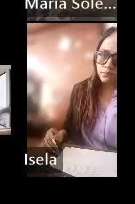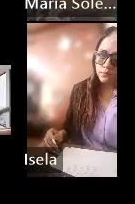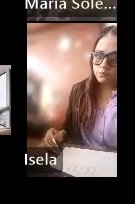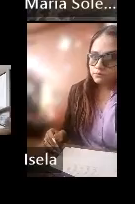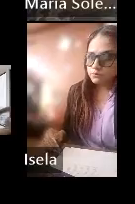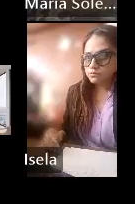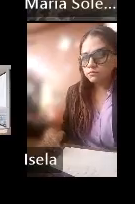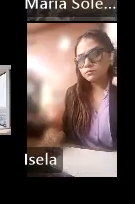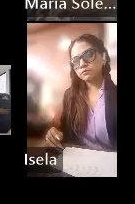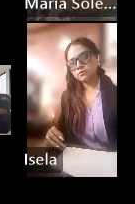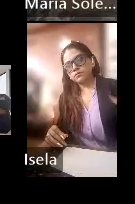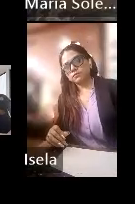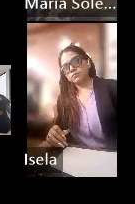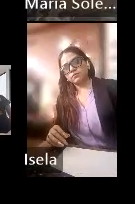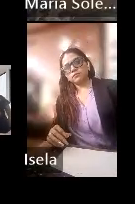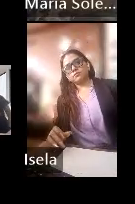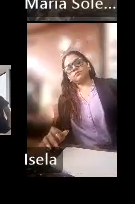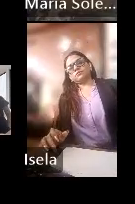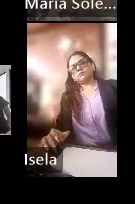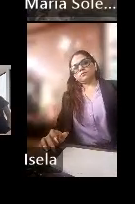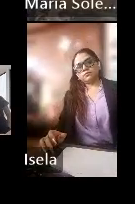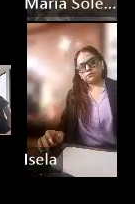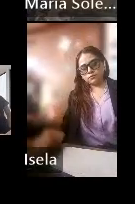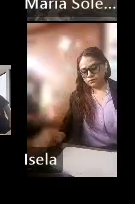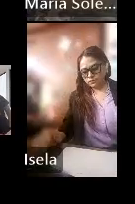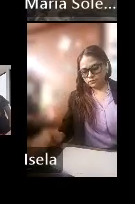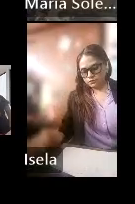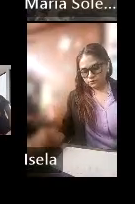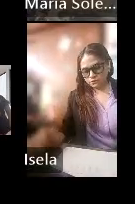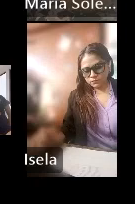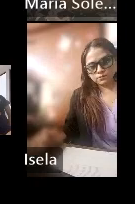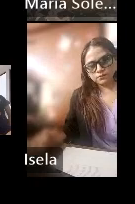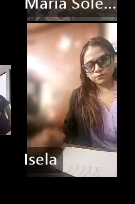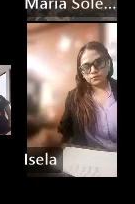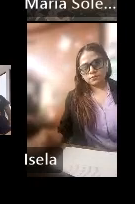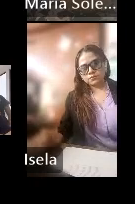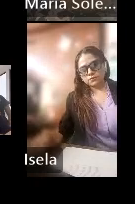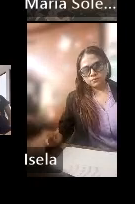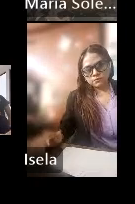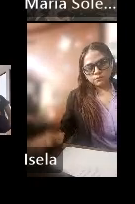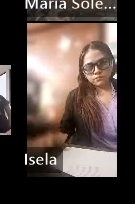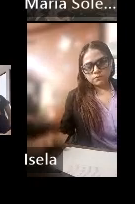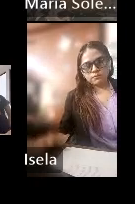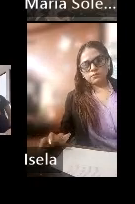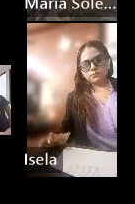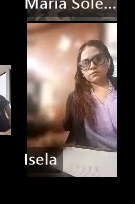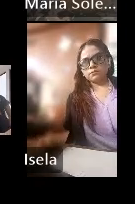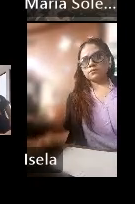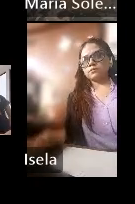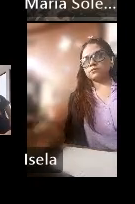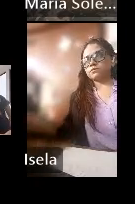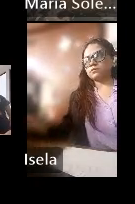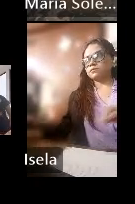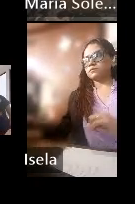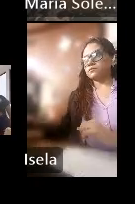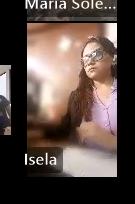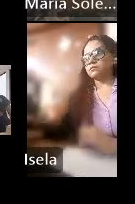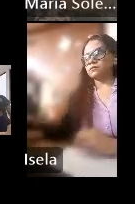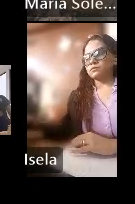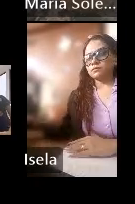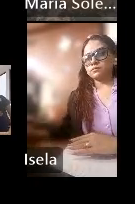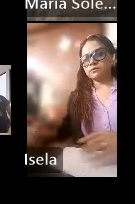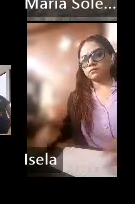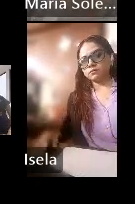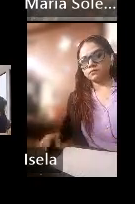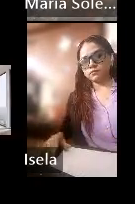educación especial, trabajaba con niños con discapacidad y ese comentario para mí fue una falta de respeto para las mamás. En ese momento yo